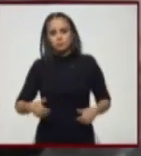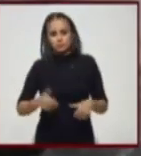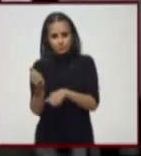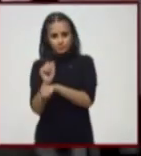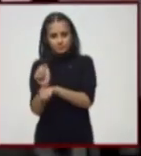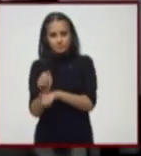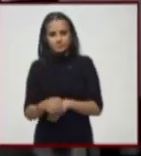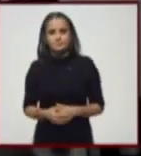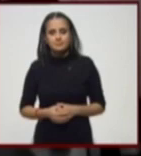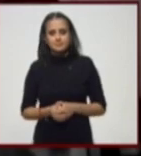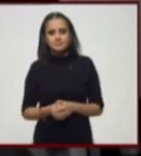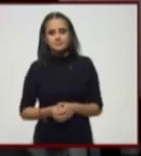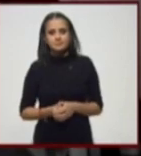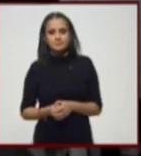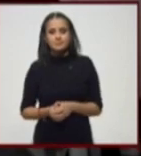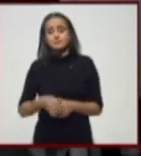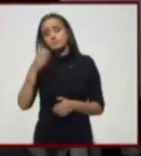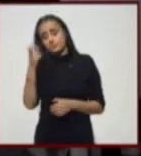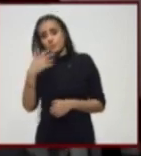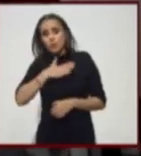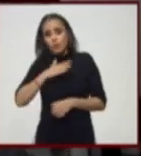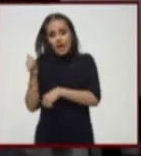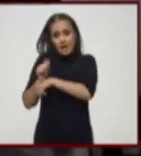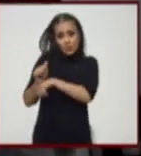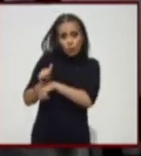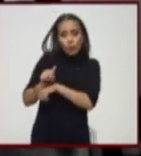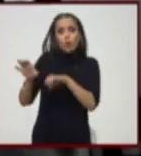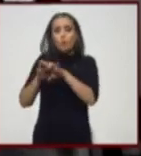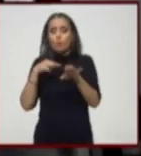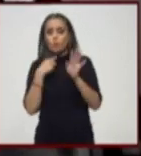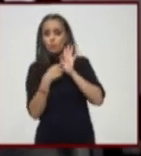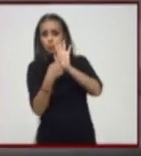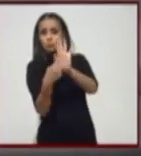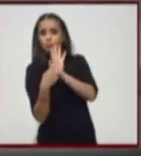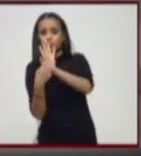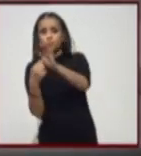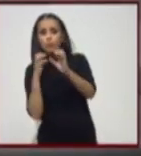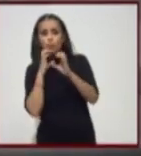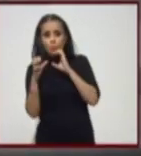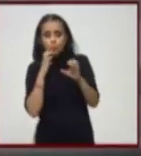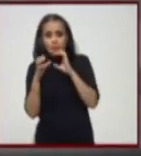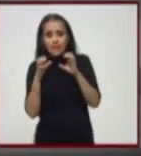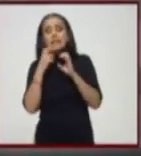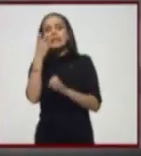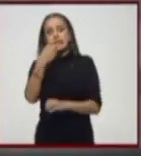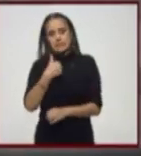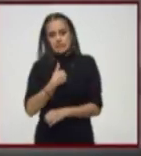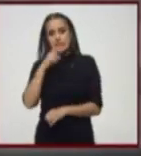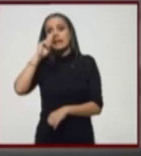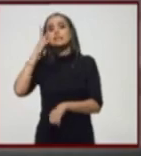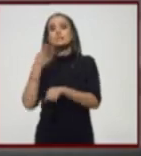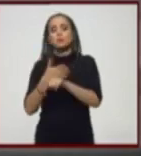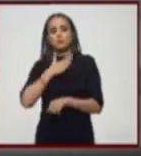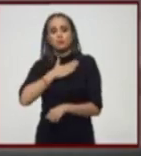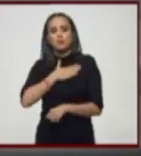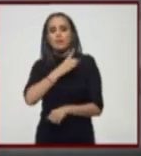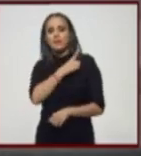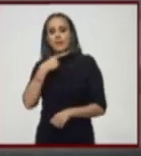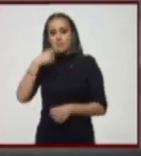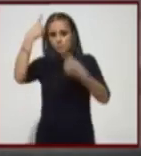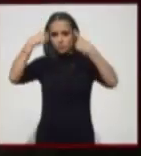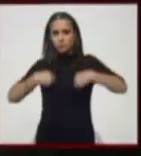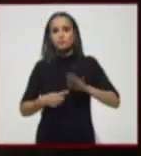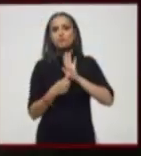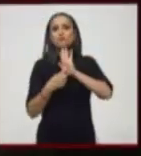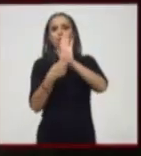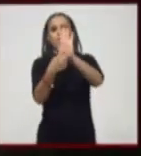yo creo que como actor como comunicador tienes la responsabilidad de retratar el